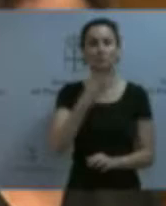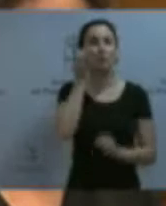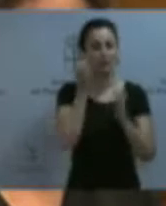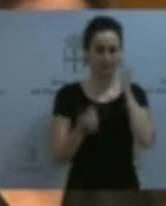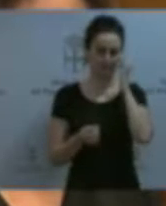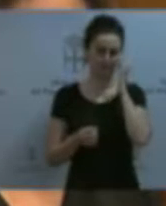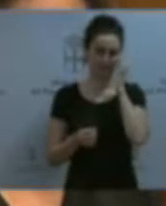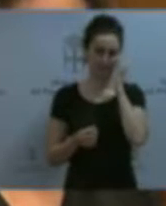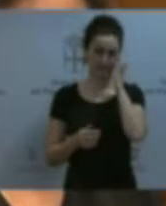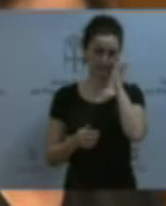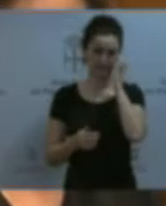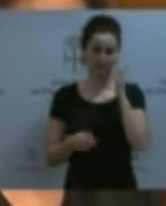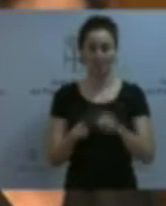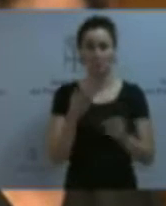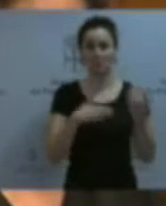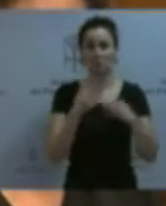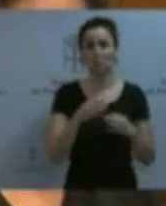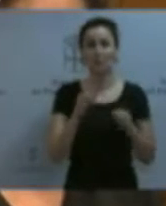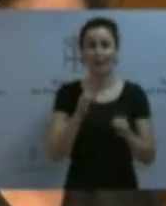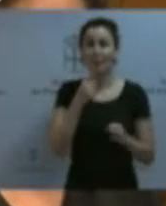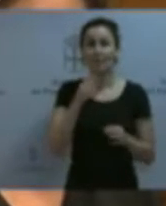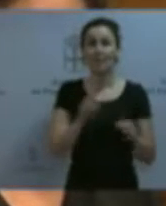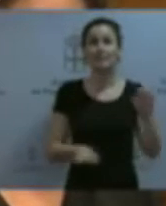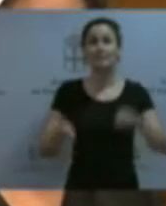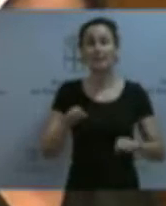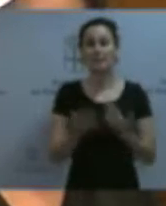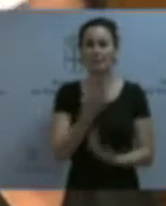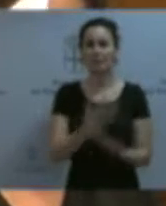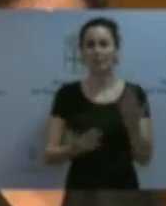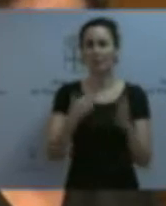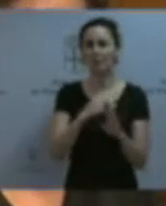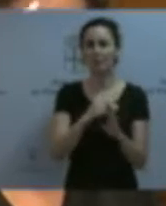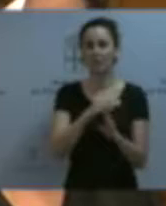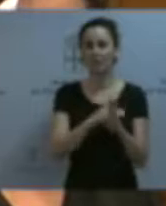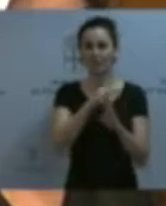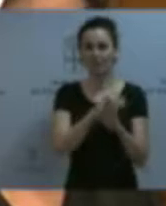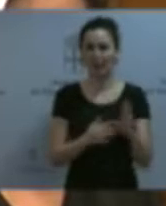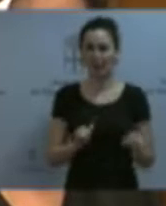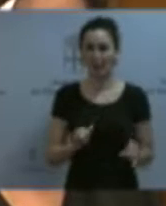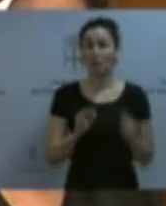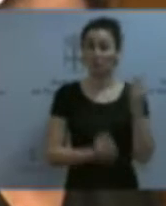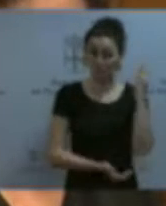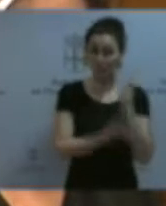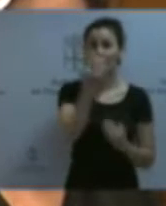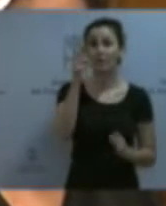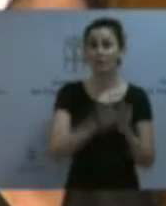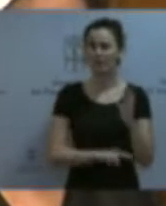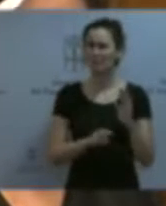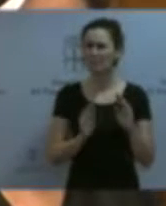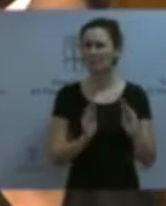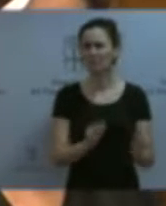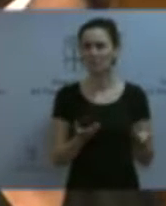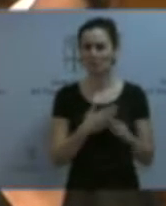No vale la excusa de que el Sella se contempla una categoría mixta. La reglamentación de la Federación no lleva